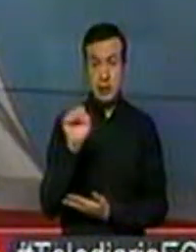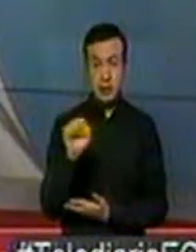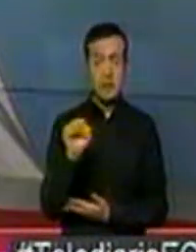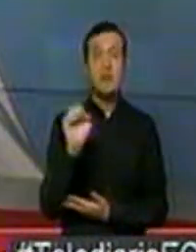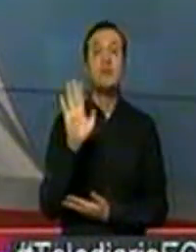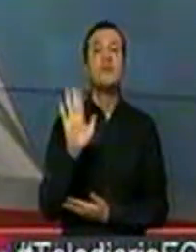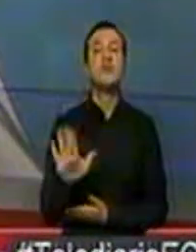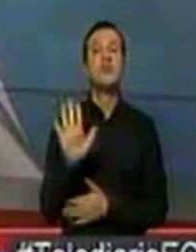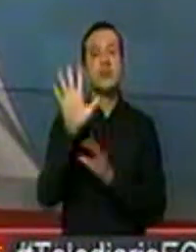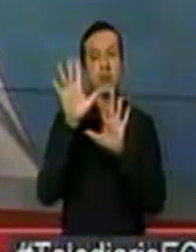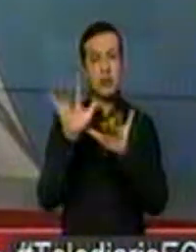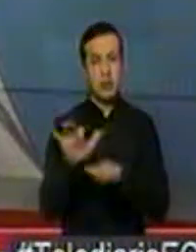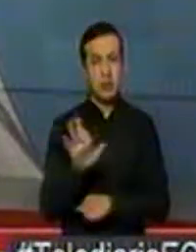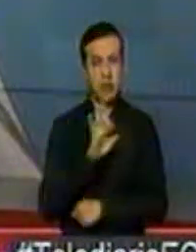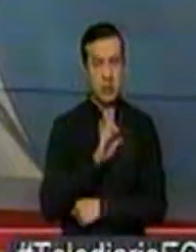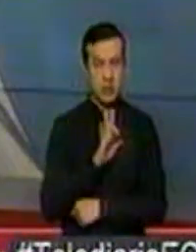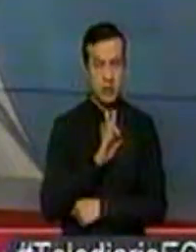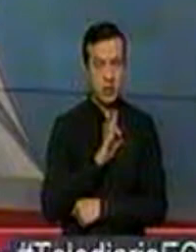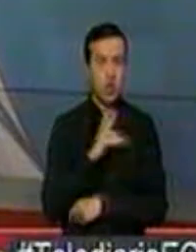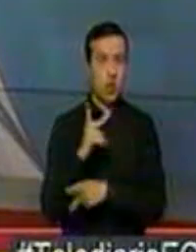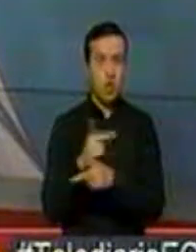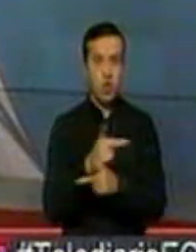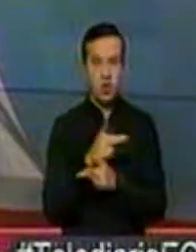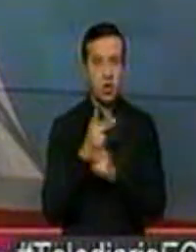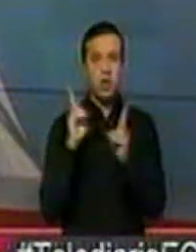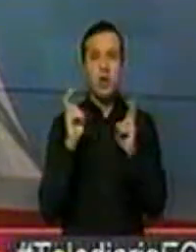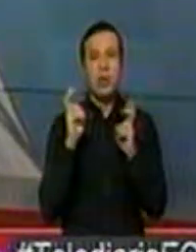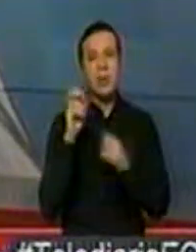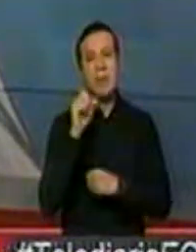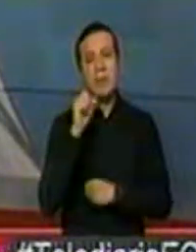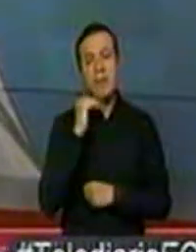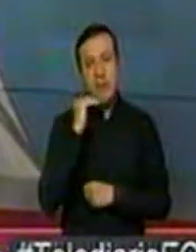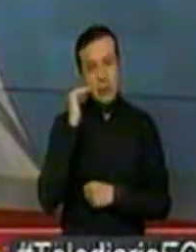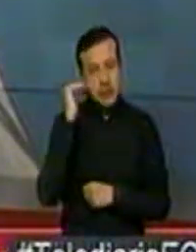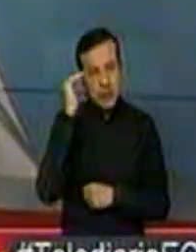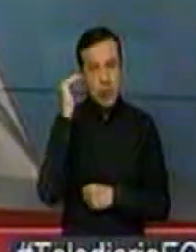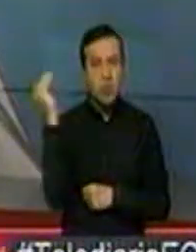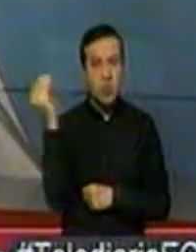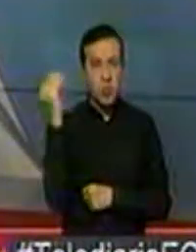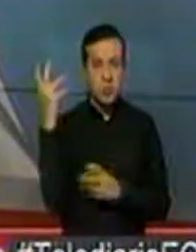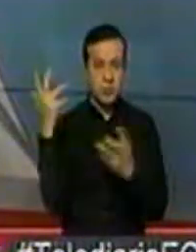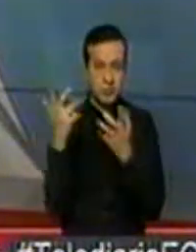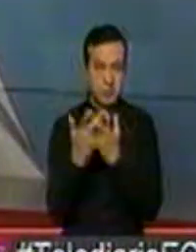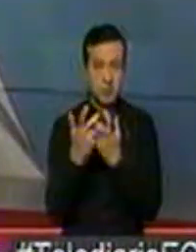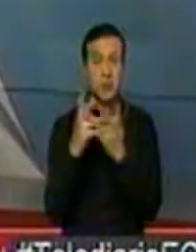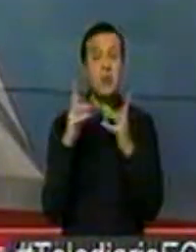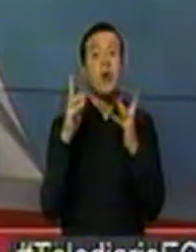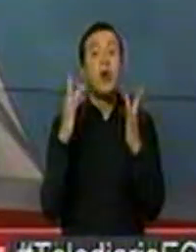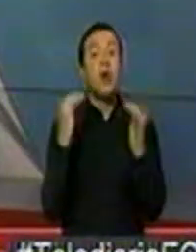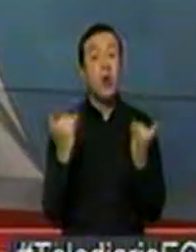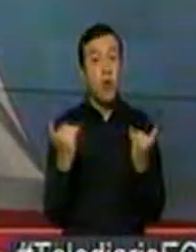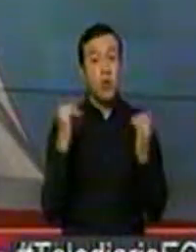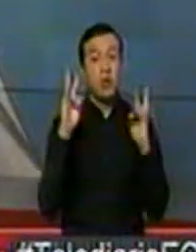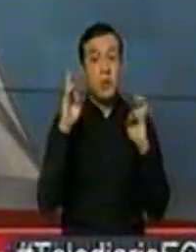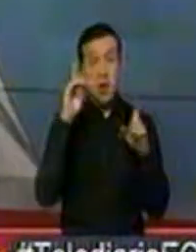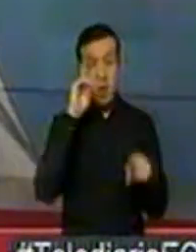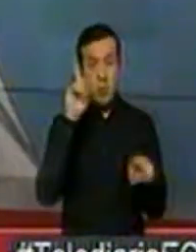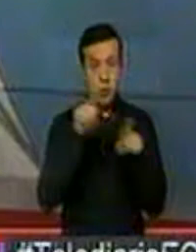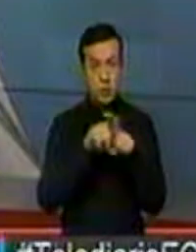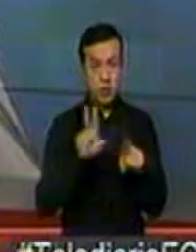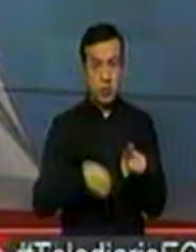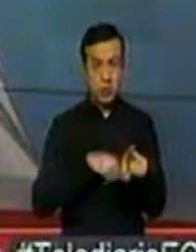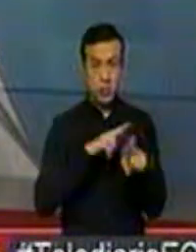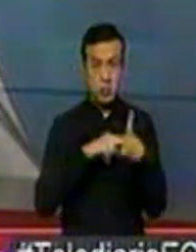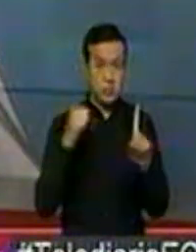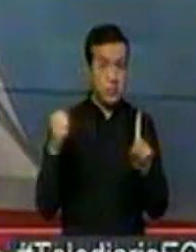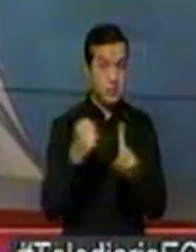la Igualdad Intergeneracional. Vamos a hablar acerca del Acuerdo Nacional contra la Violencia que se viene ejecutando y fue planteado